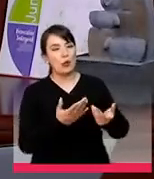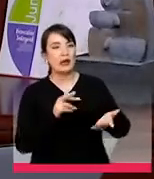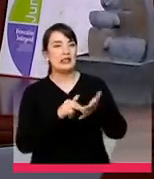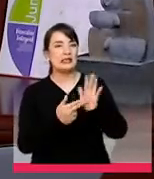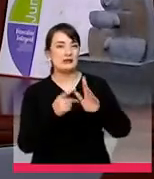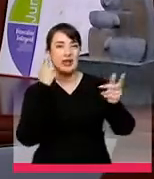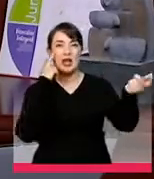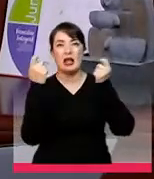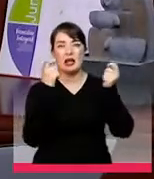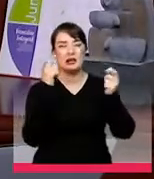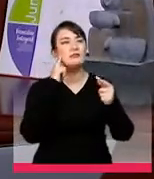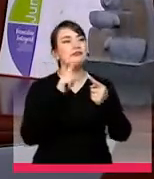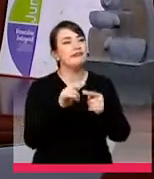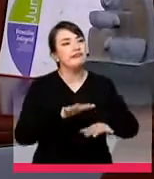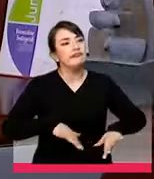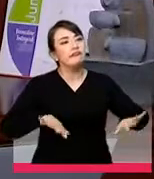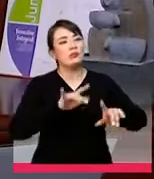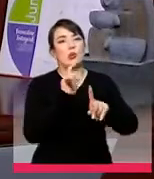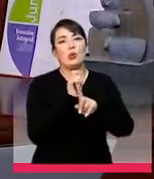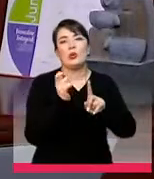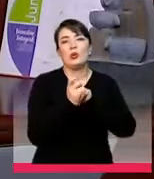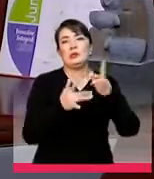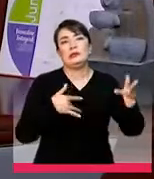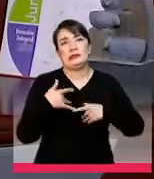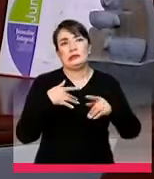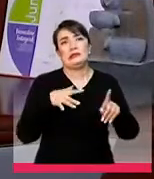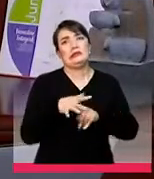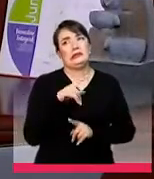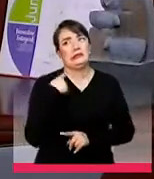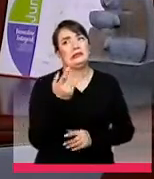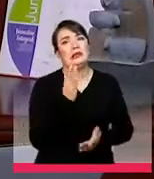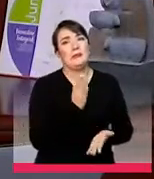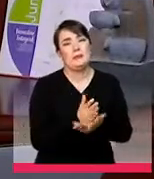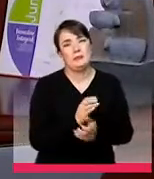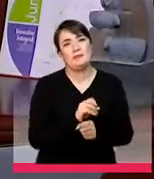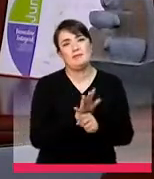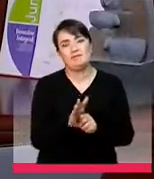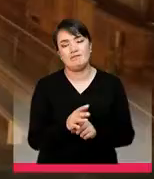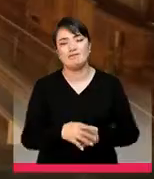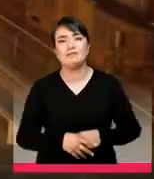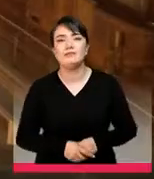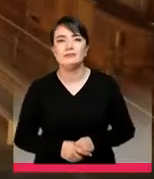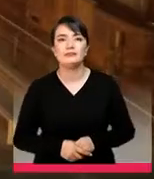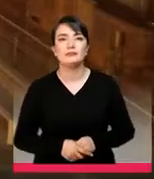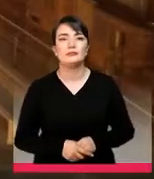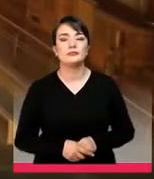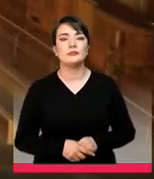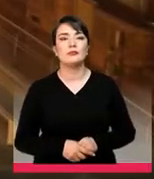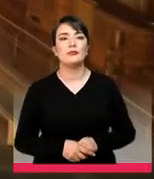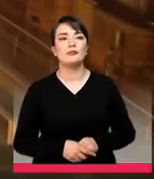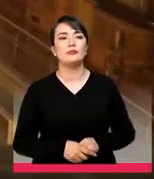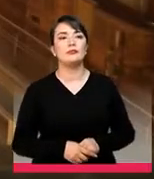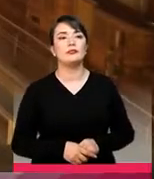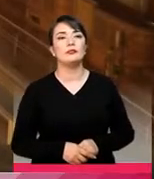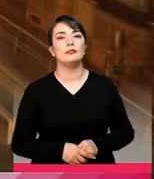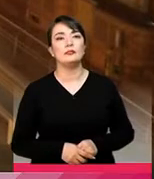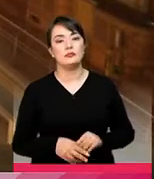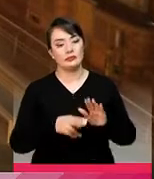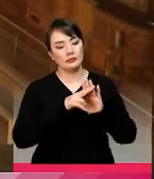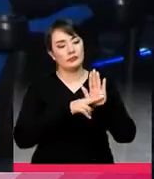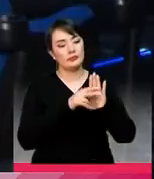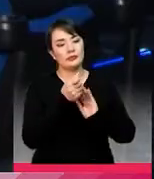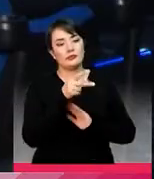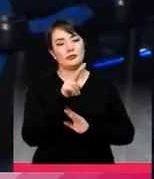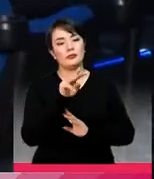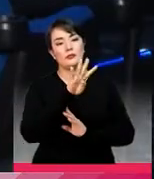la reactivación del sector cultural tan afectado por la pandemia del coronavirus. La resolución